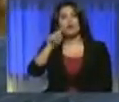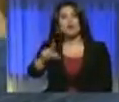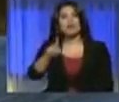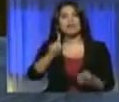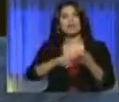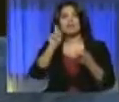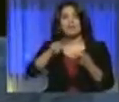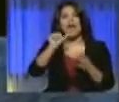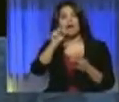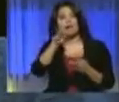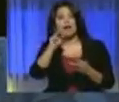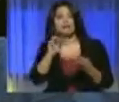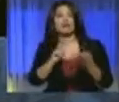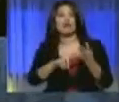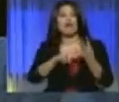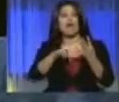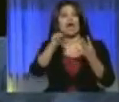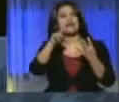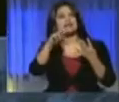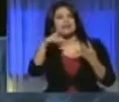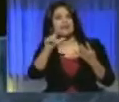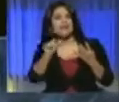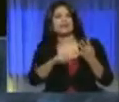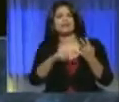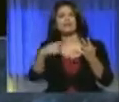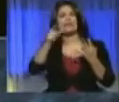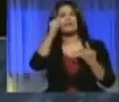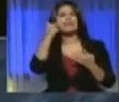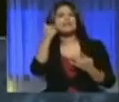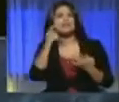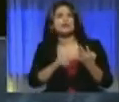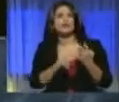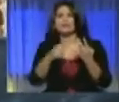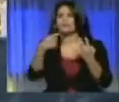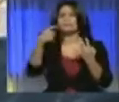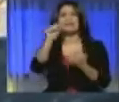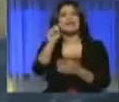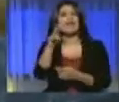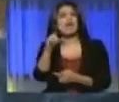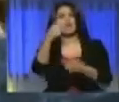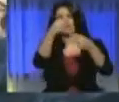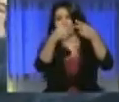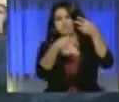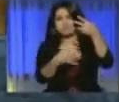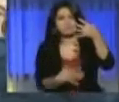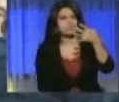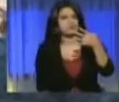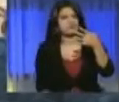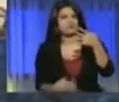Armando, Archila, Cheo, Santiago, Mayra,